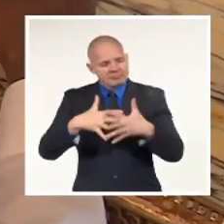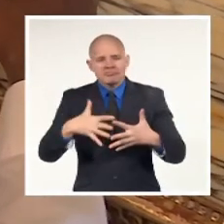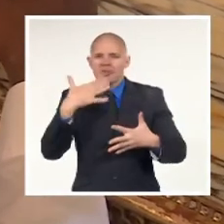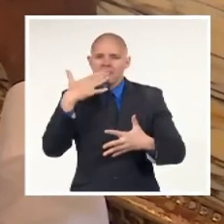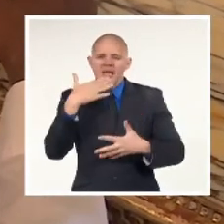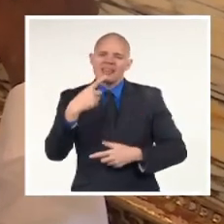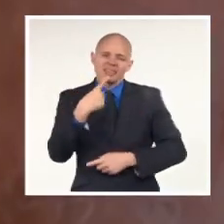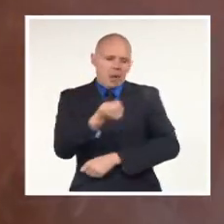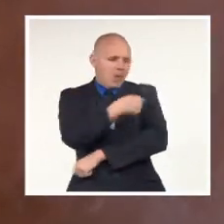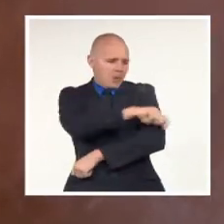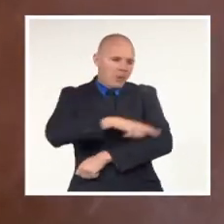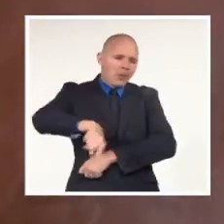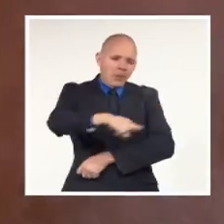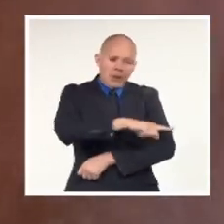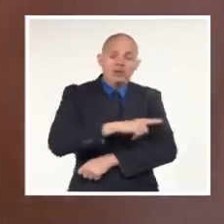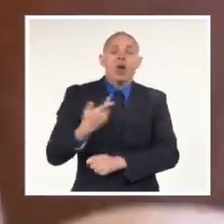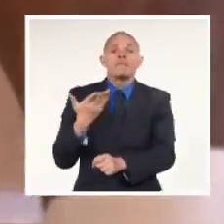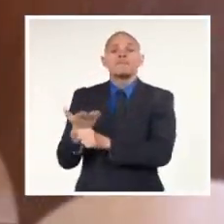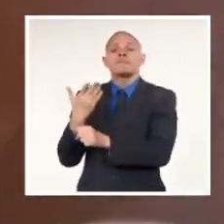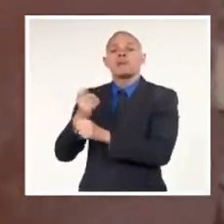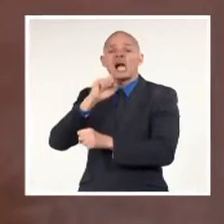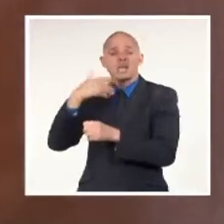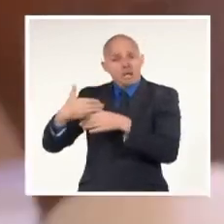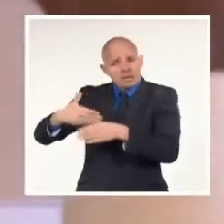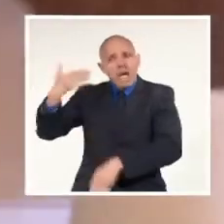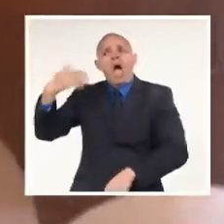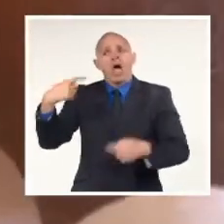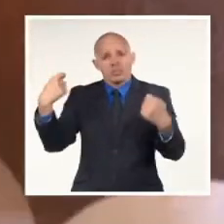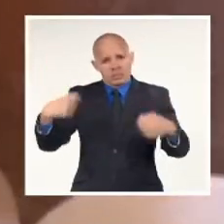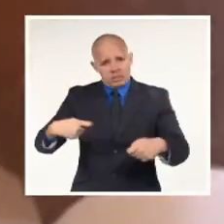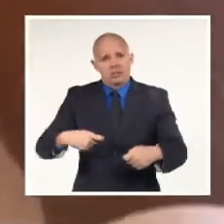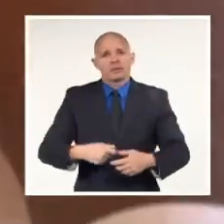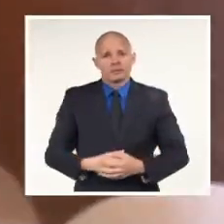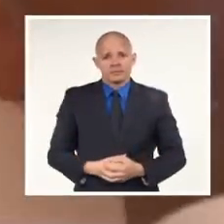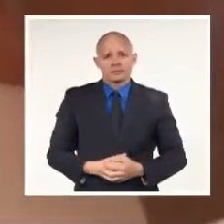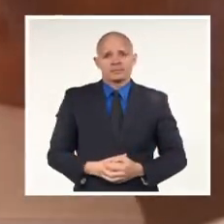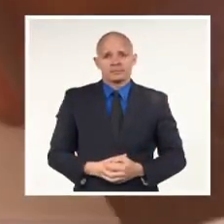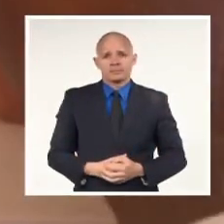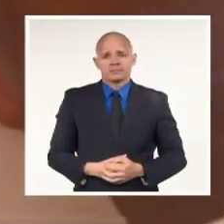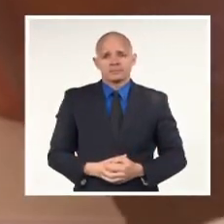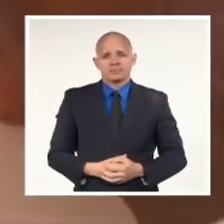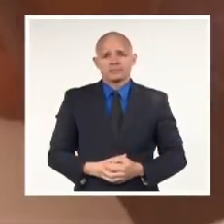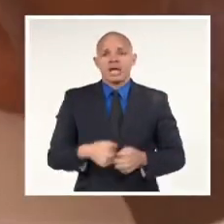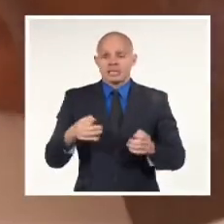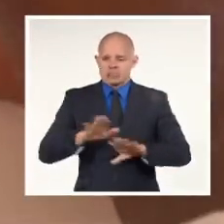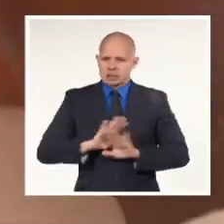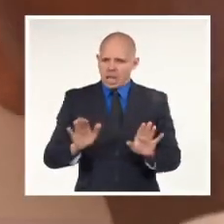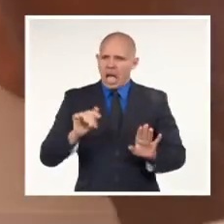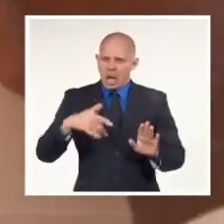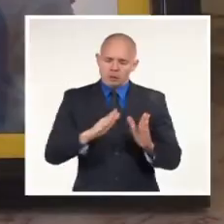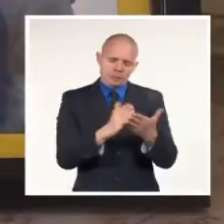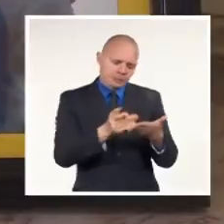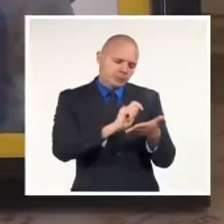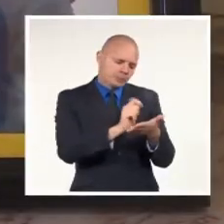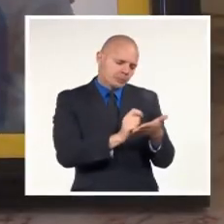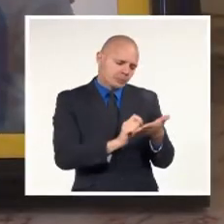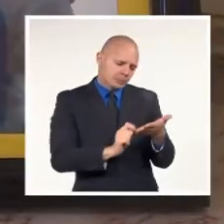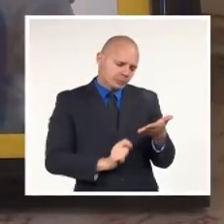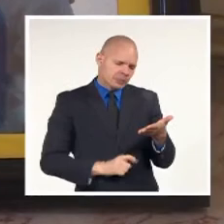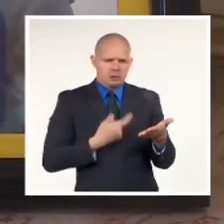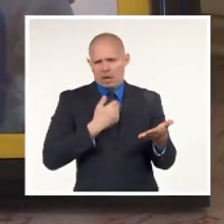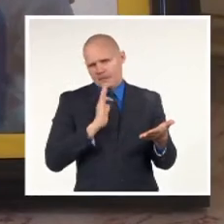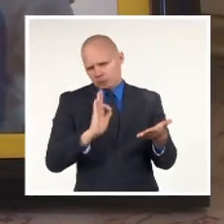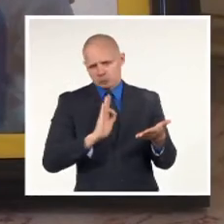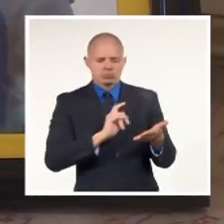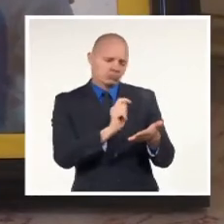se pronunció contra el bloqueo económico, comercial y financiero de Estados Unidos a nuestro país. El gesto solemne del vicemandatario cubano